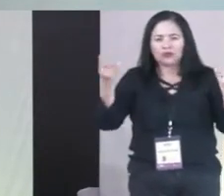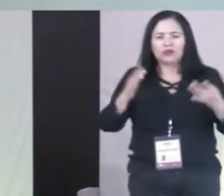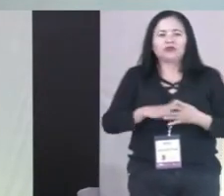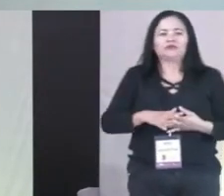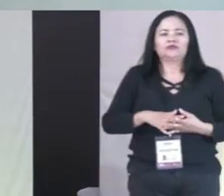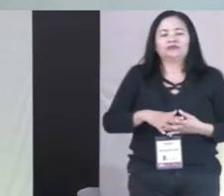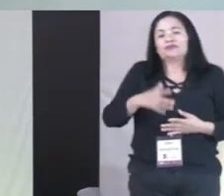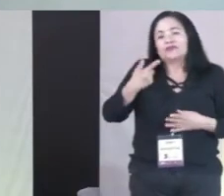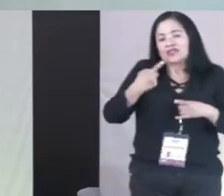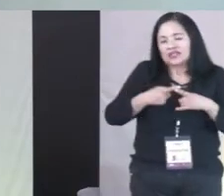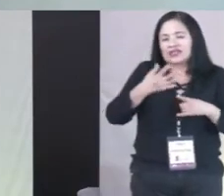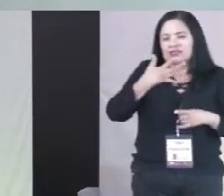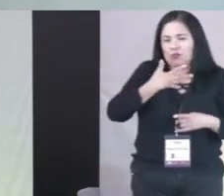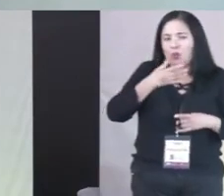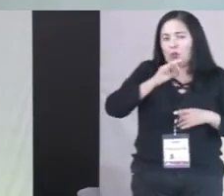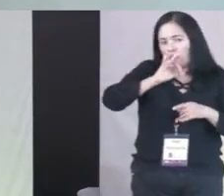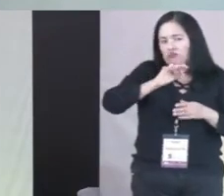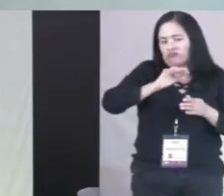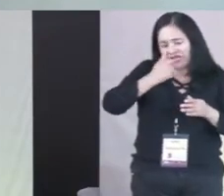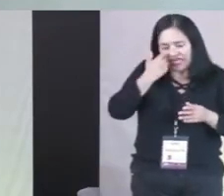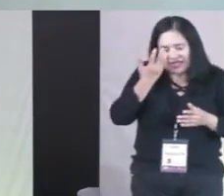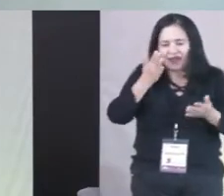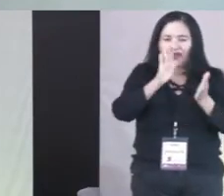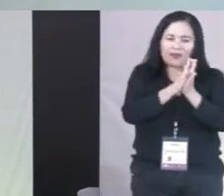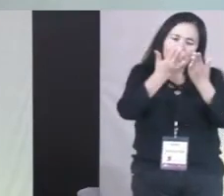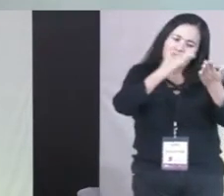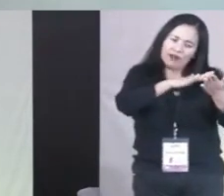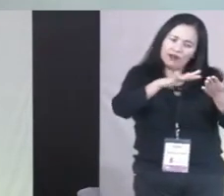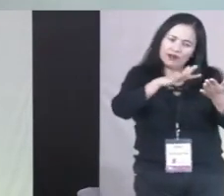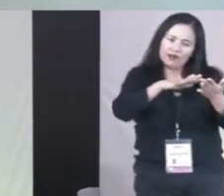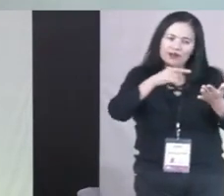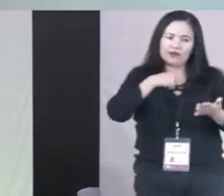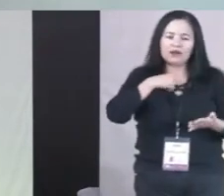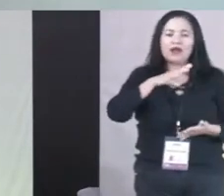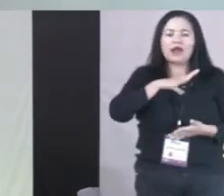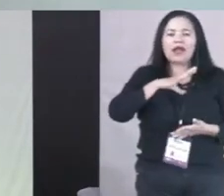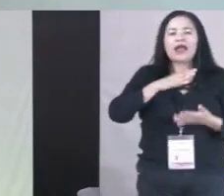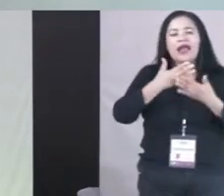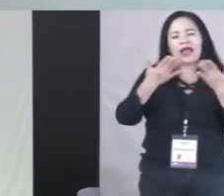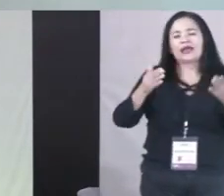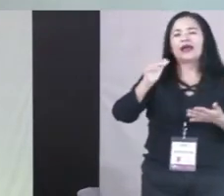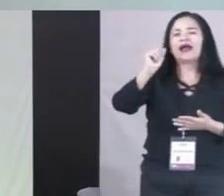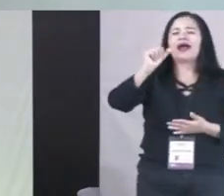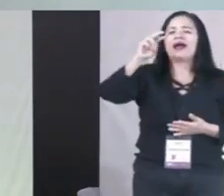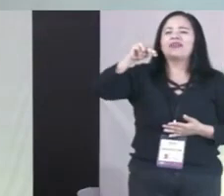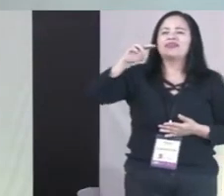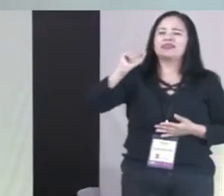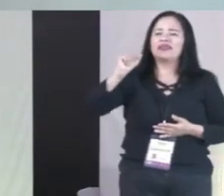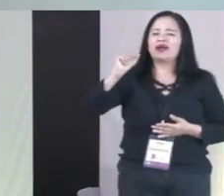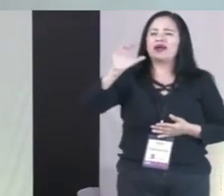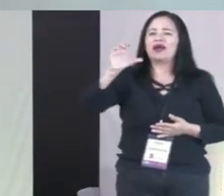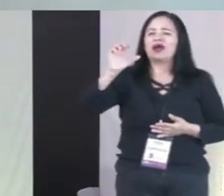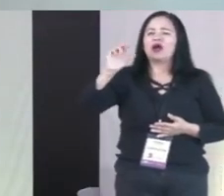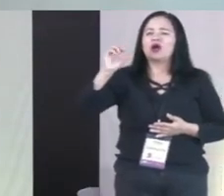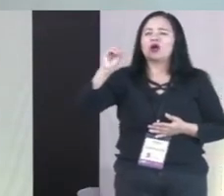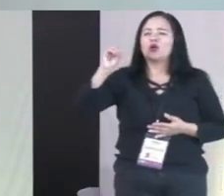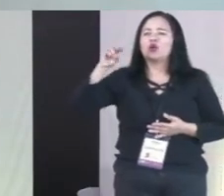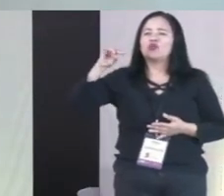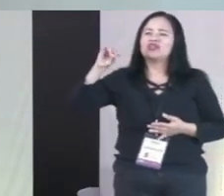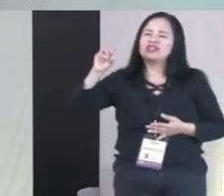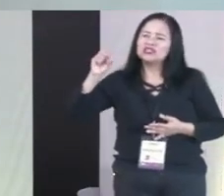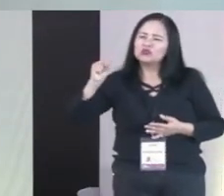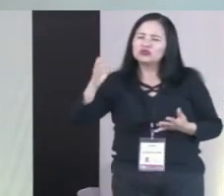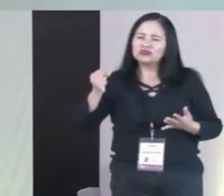tengan la gentileza de leer este libraco, se van a dar cuenta de que hay anacronismos. Por ejemplo, todavía no aparecían los